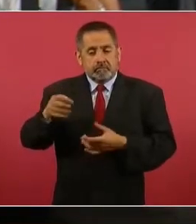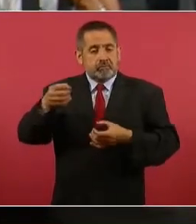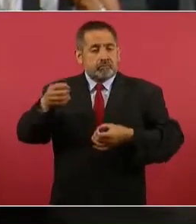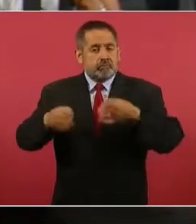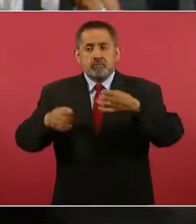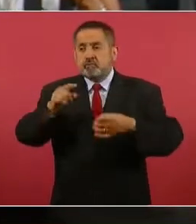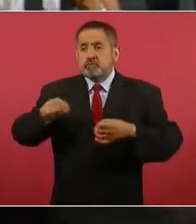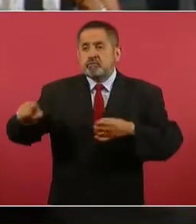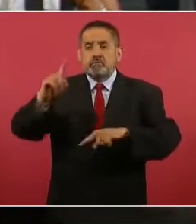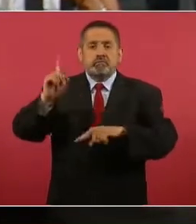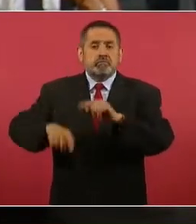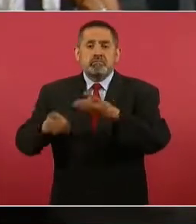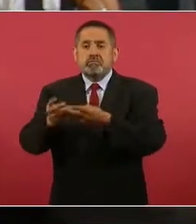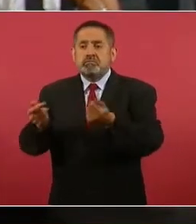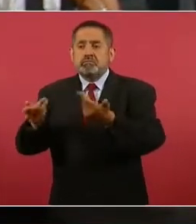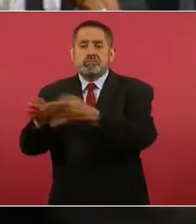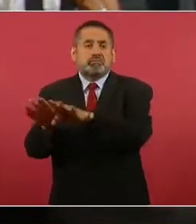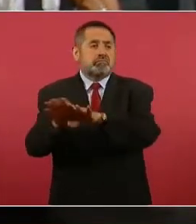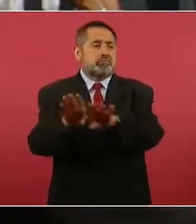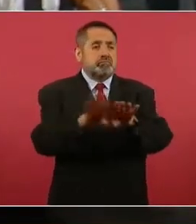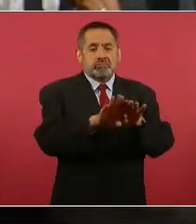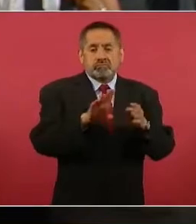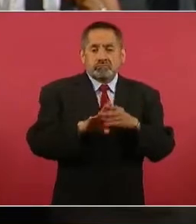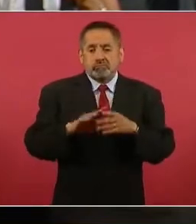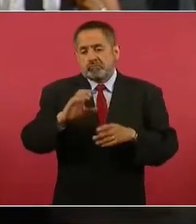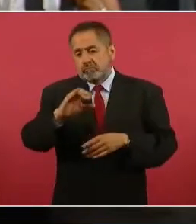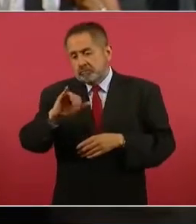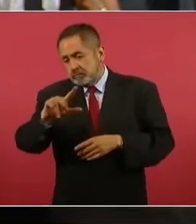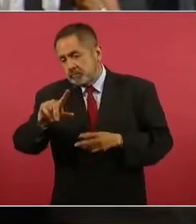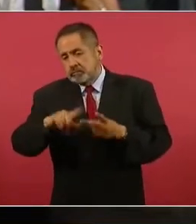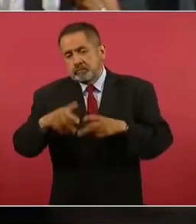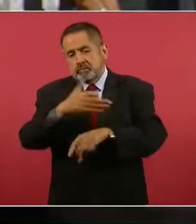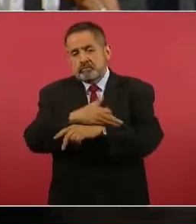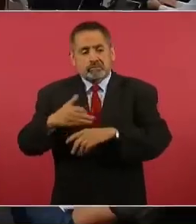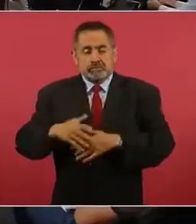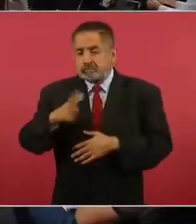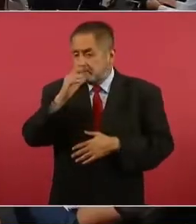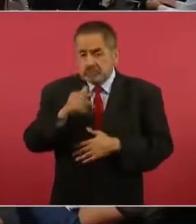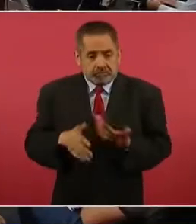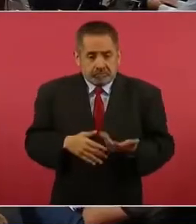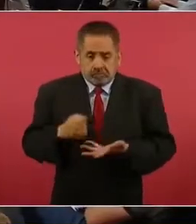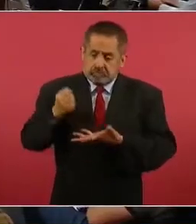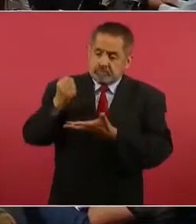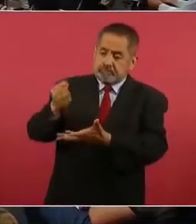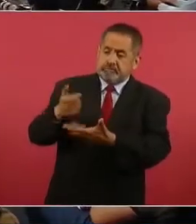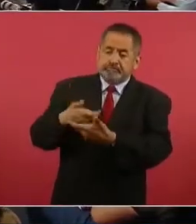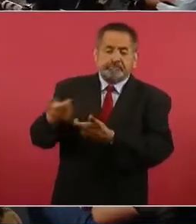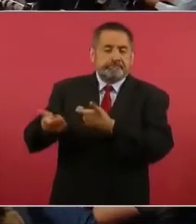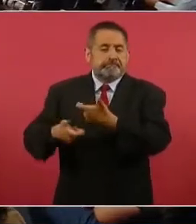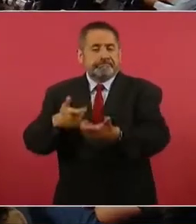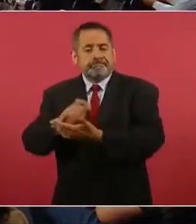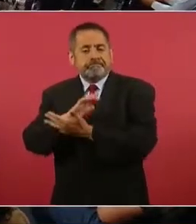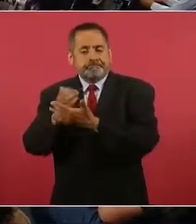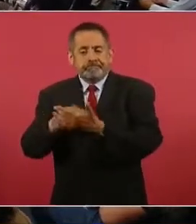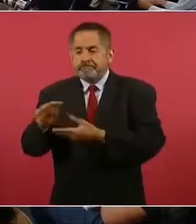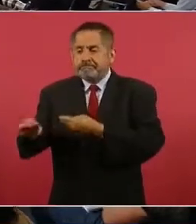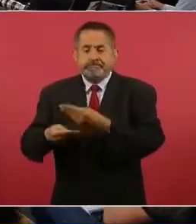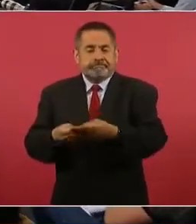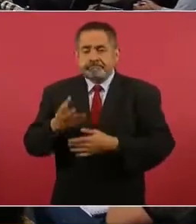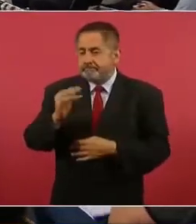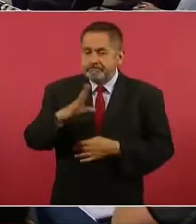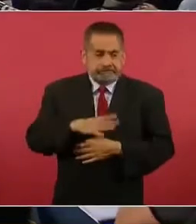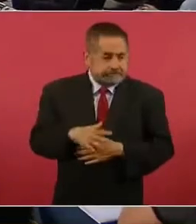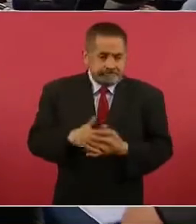penales, civiles y familiares desde junio pasado para hacer frente al pago de la deuda que significan los contratos que bajo la modalidad